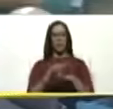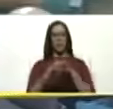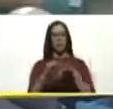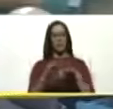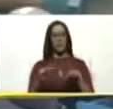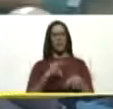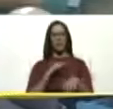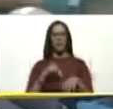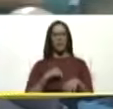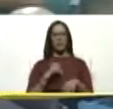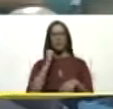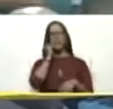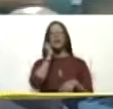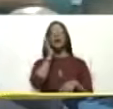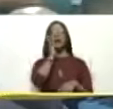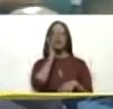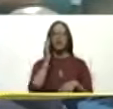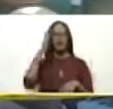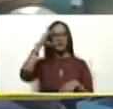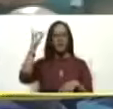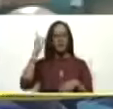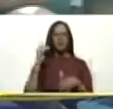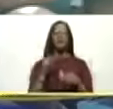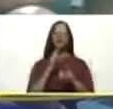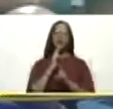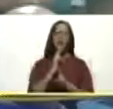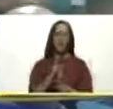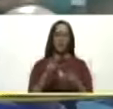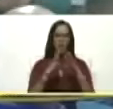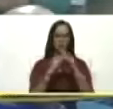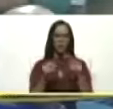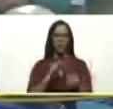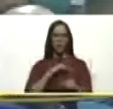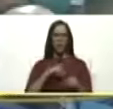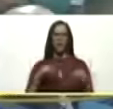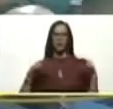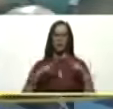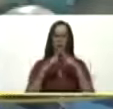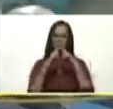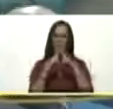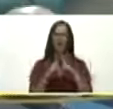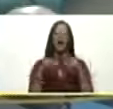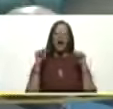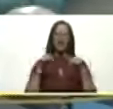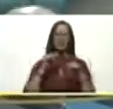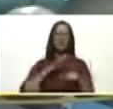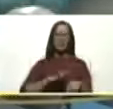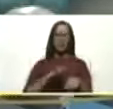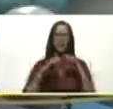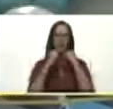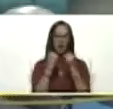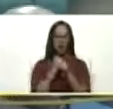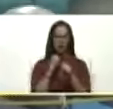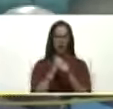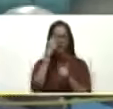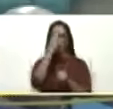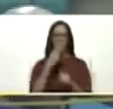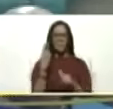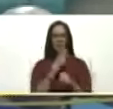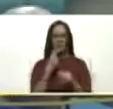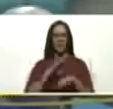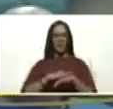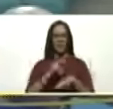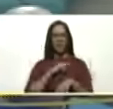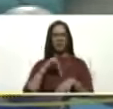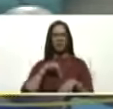junto a nuestra madrina Delcy Rodríguez, dando respuesta a todos nuestros puntos y círculos. Ahí está una clase obrera comprometida, porque